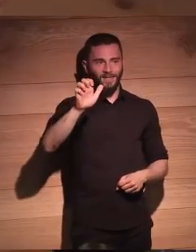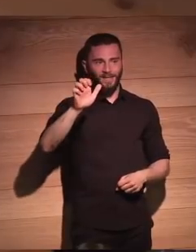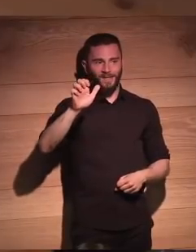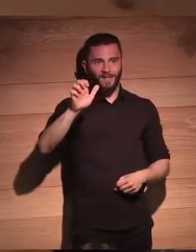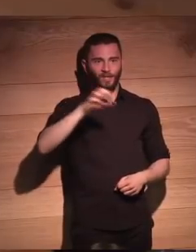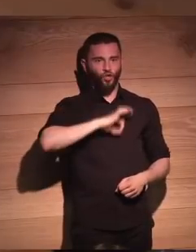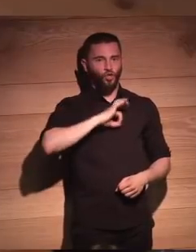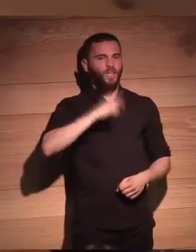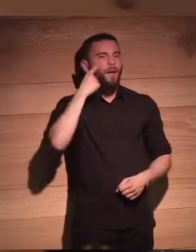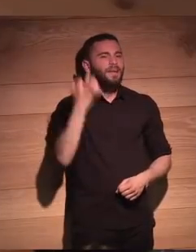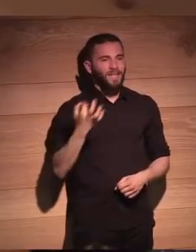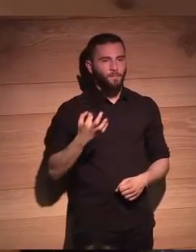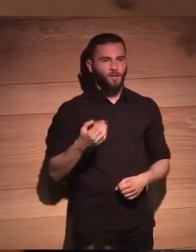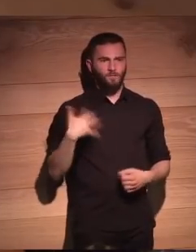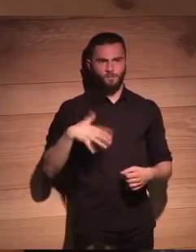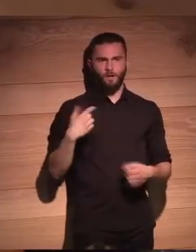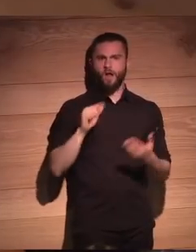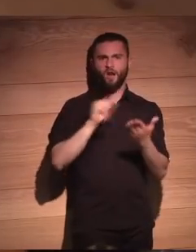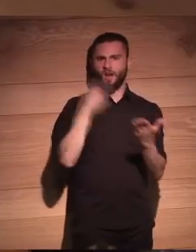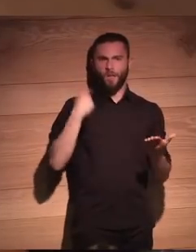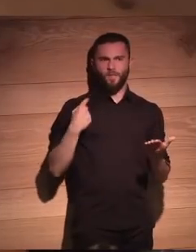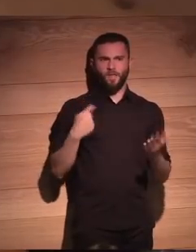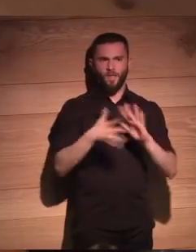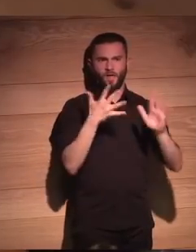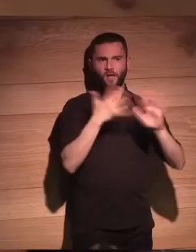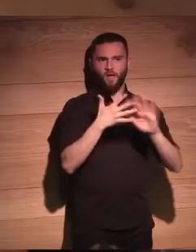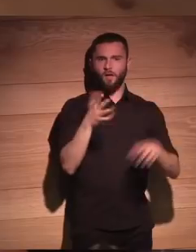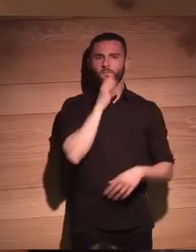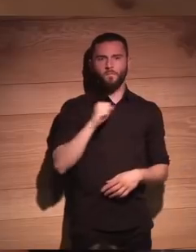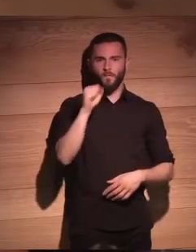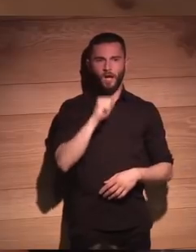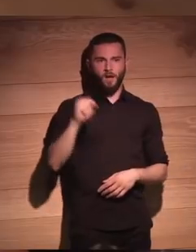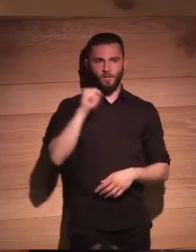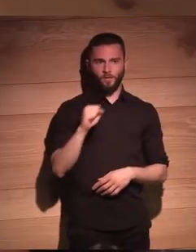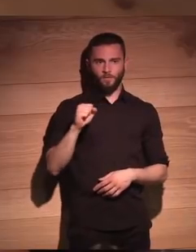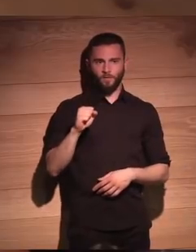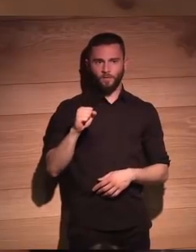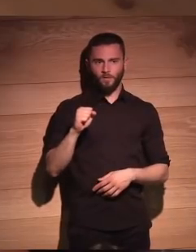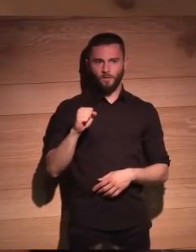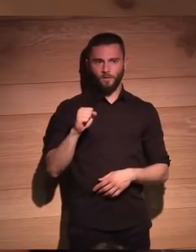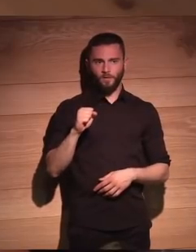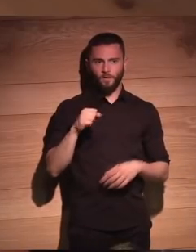finalmente. ¡Wow! ¡Qué rápida has sido! ¿Sí? ¡Qué maravilla! Y mientras tanto,